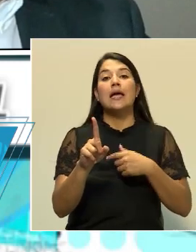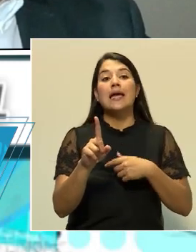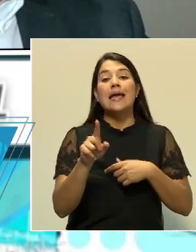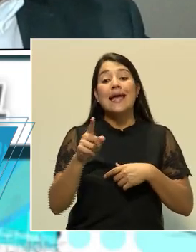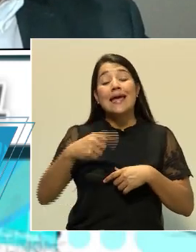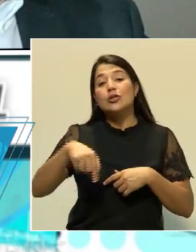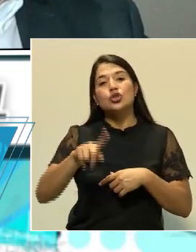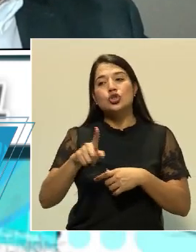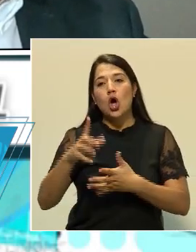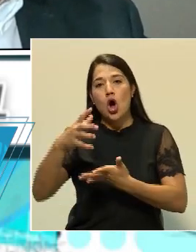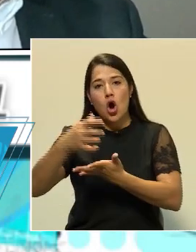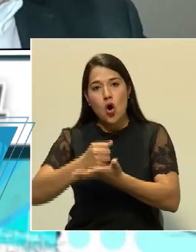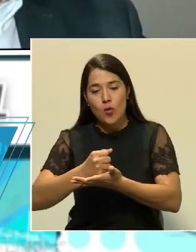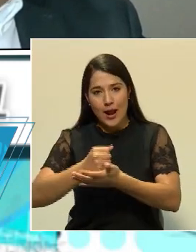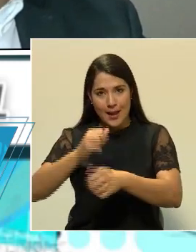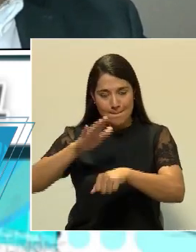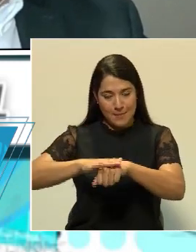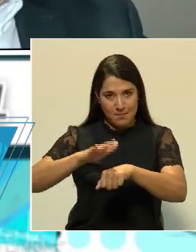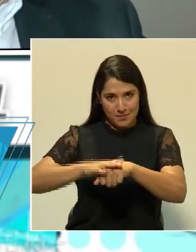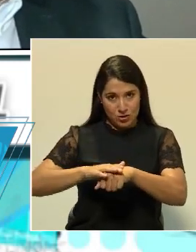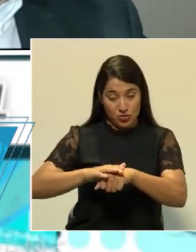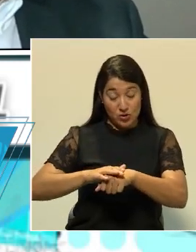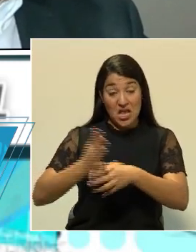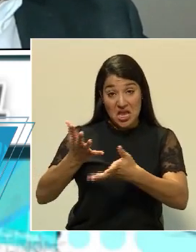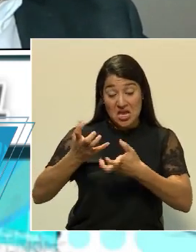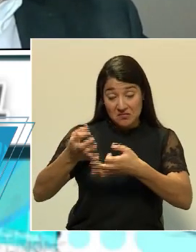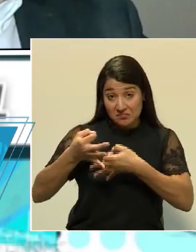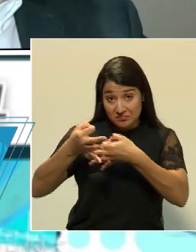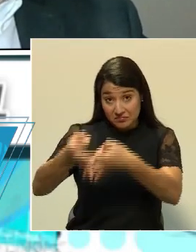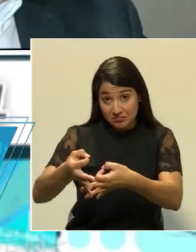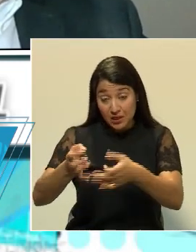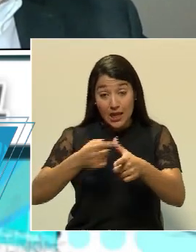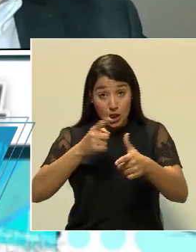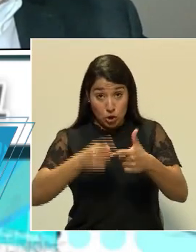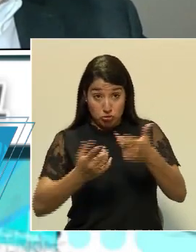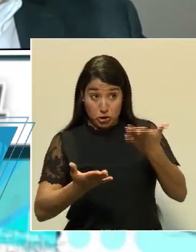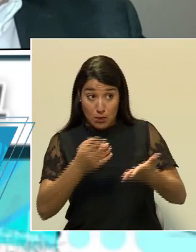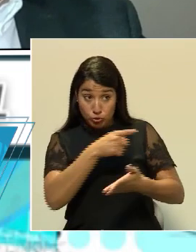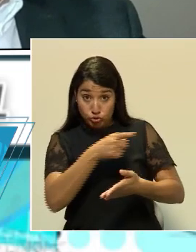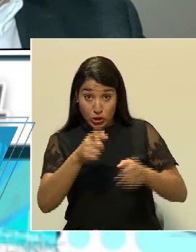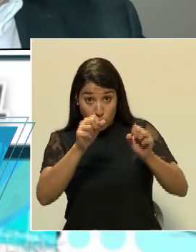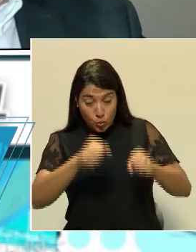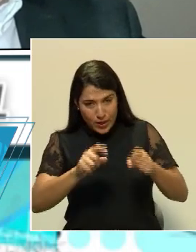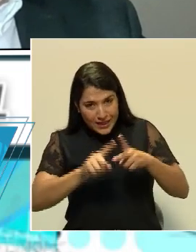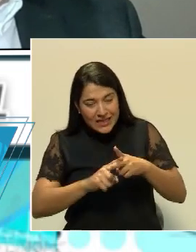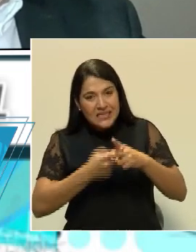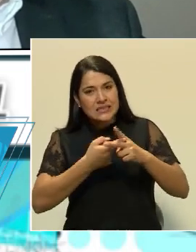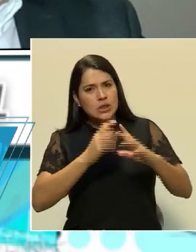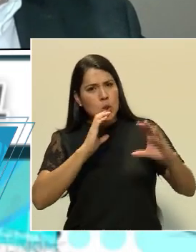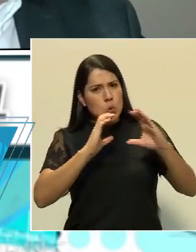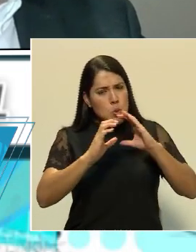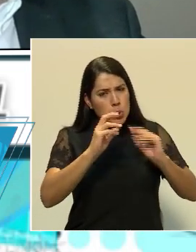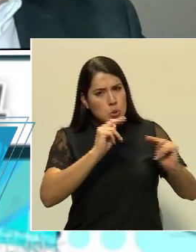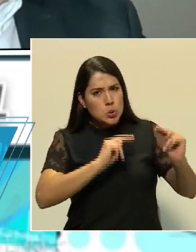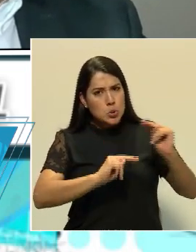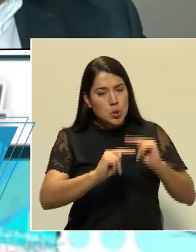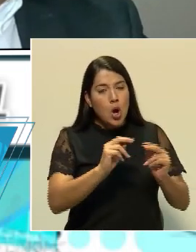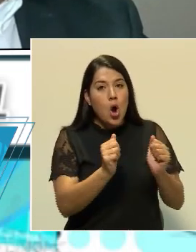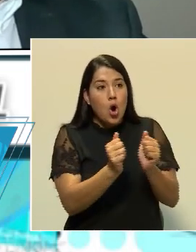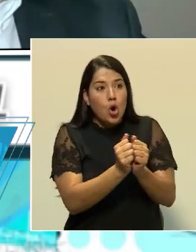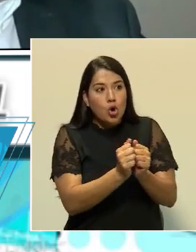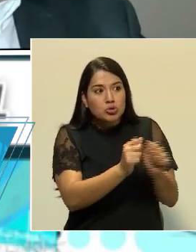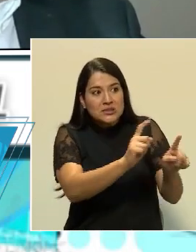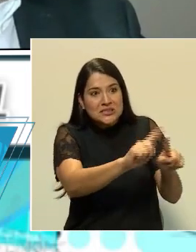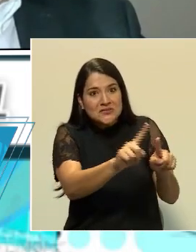una quita en las patentes. ¿No sería apropiado iniciar un trabajo ahí con distintos